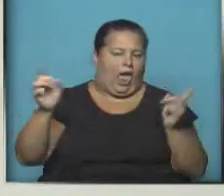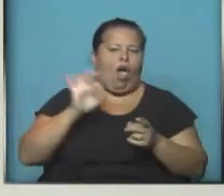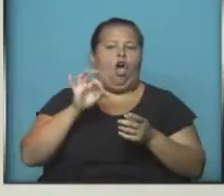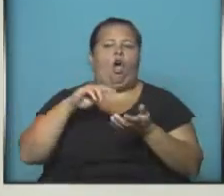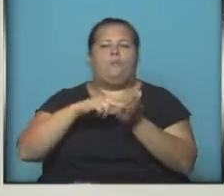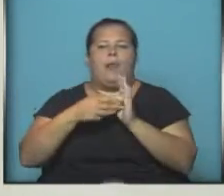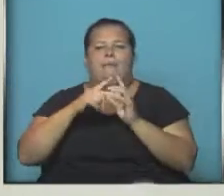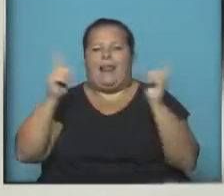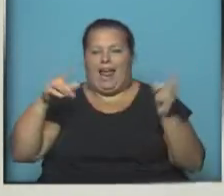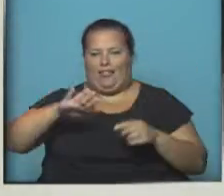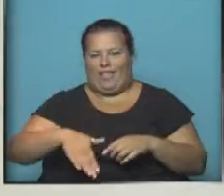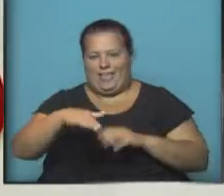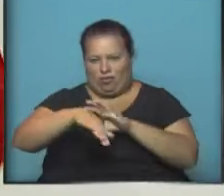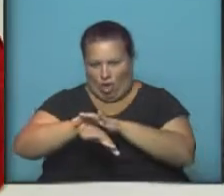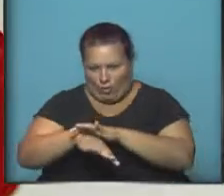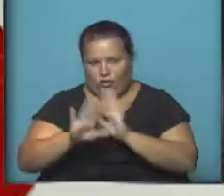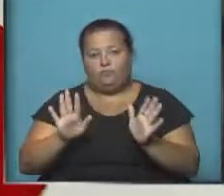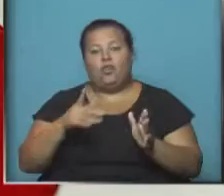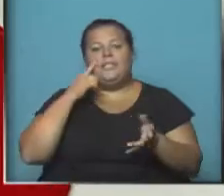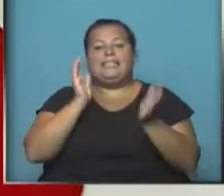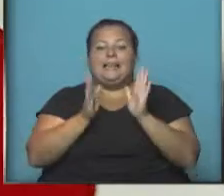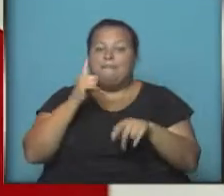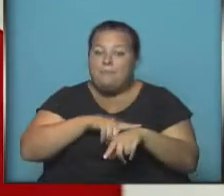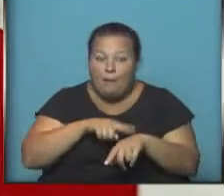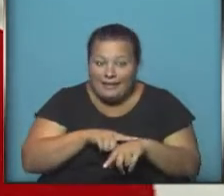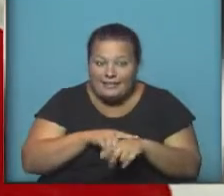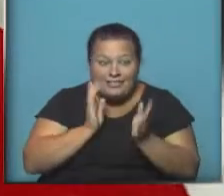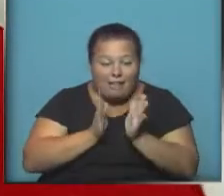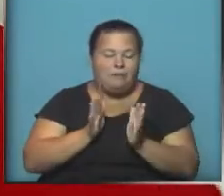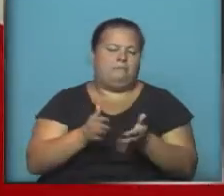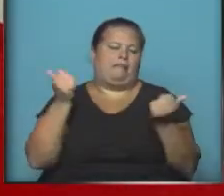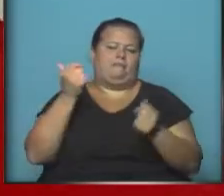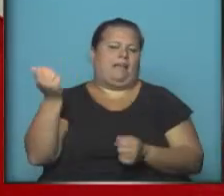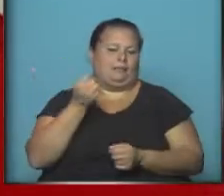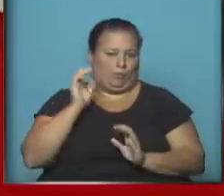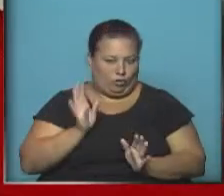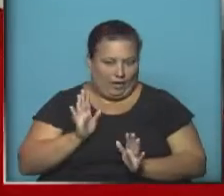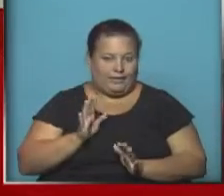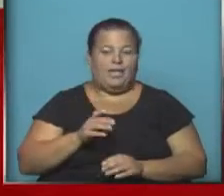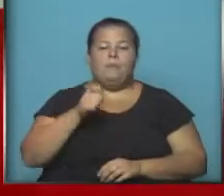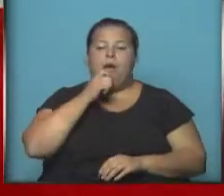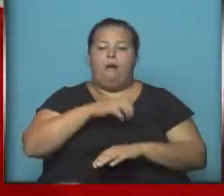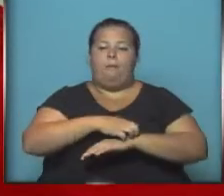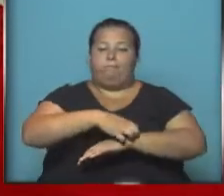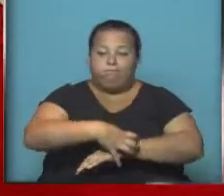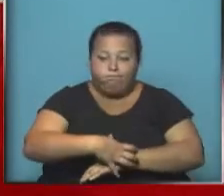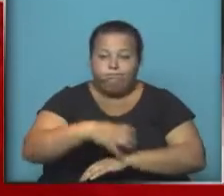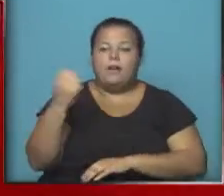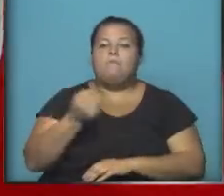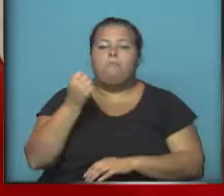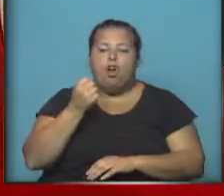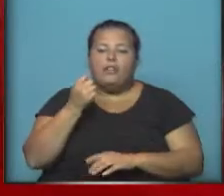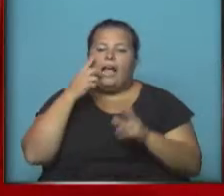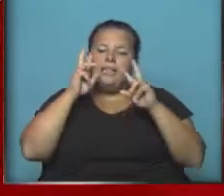inestabilidad crónica de tobillo. Entonces, tratarlo en el primer episodio es importante. Cuando uno tiene un esguince es importante hacer